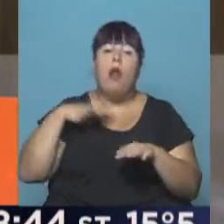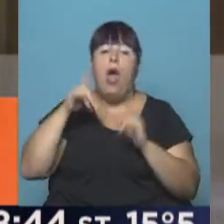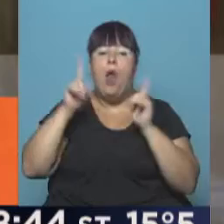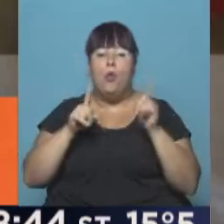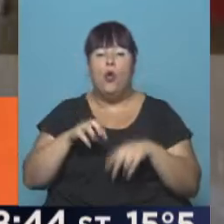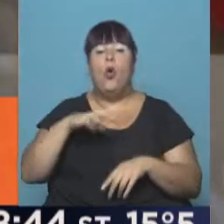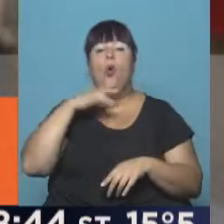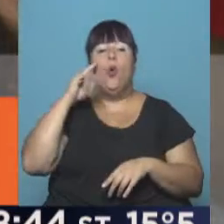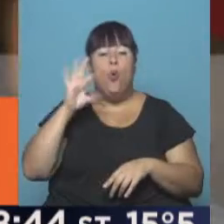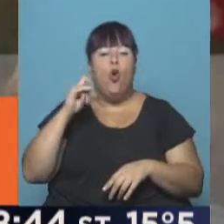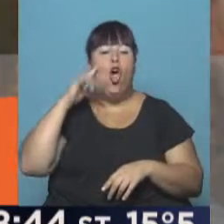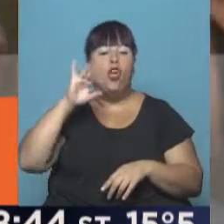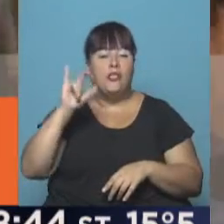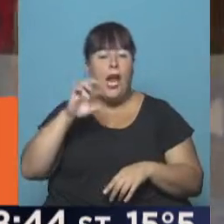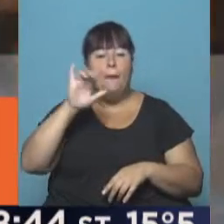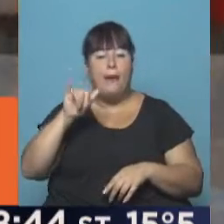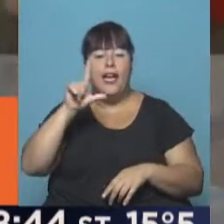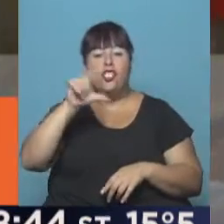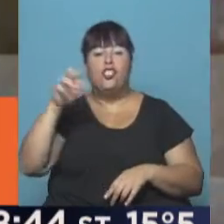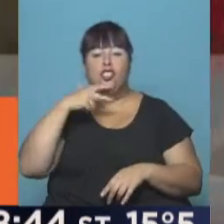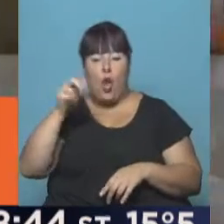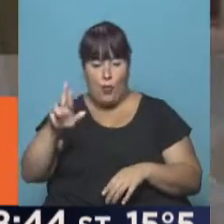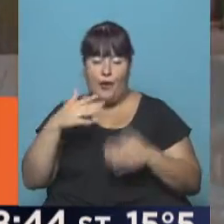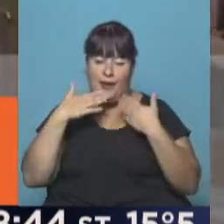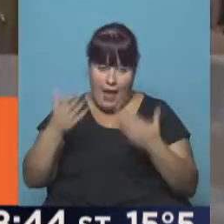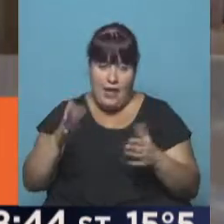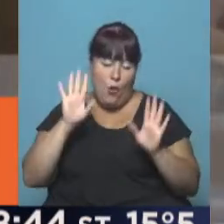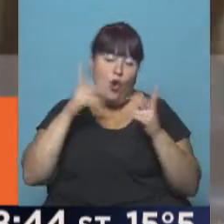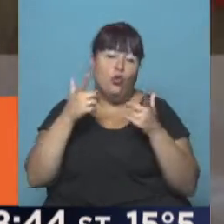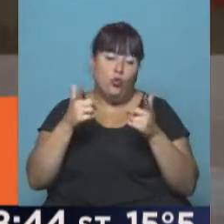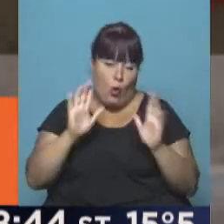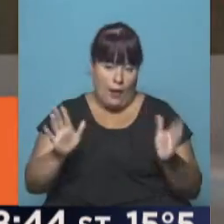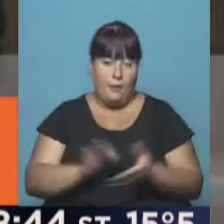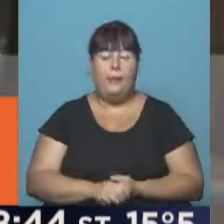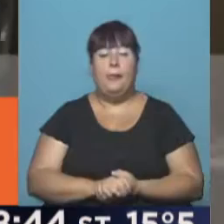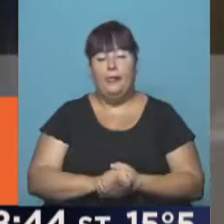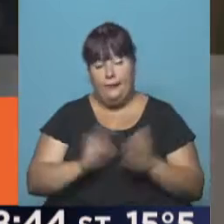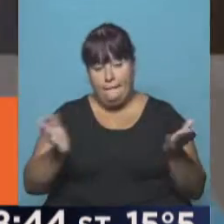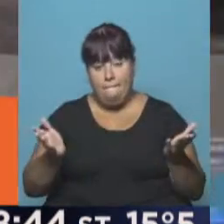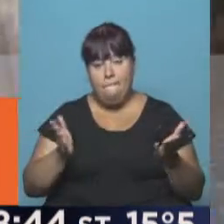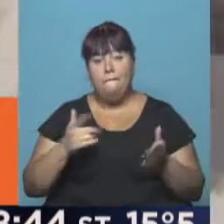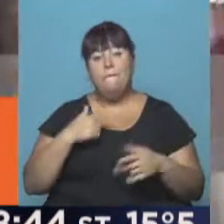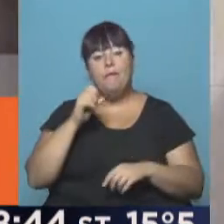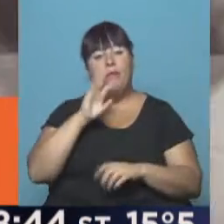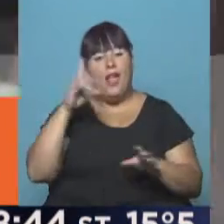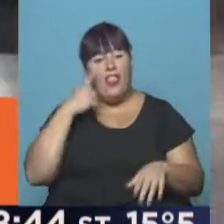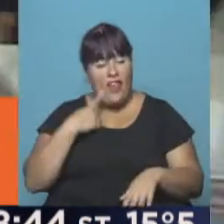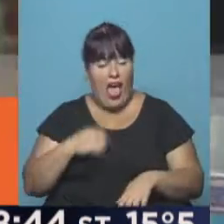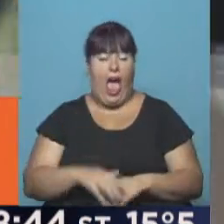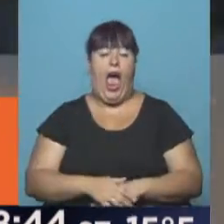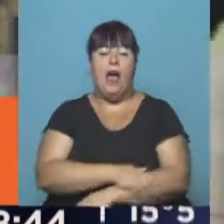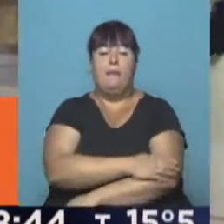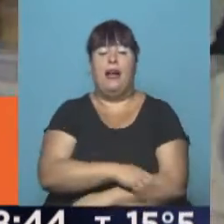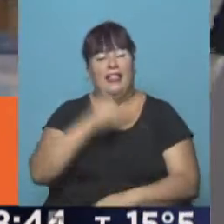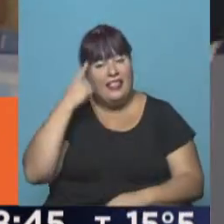algo. Julio Gonzalo Pérez Llover. Muchas gracias y bueno, mucha suerte. Bueno. Los dramas,